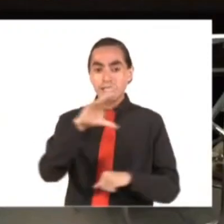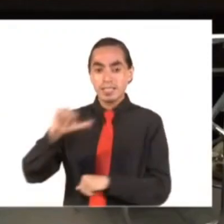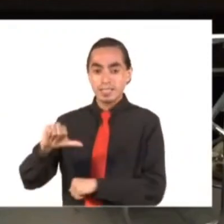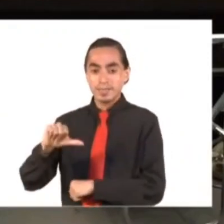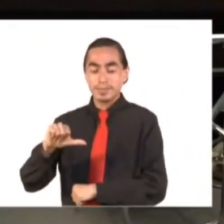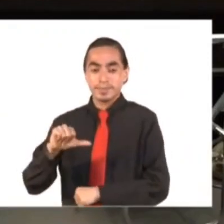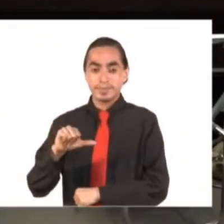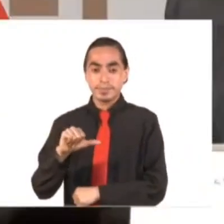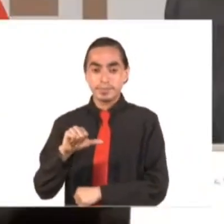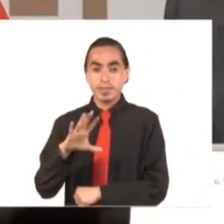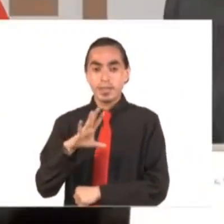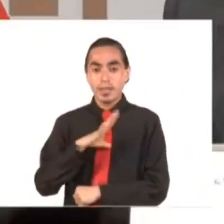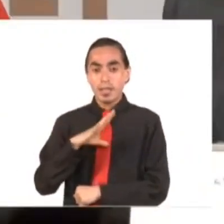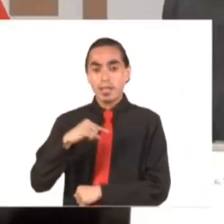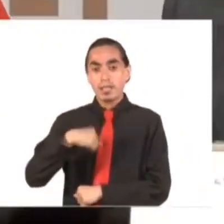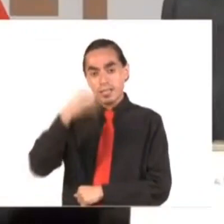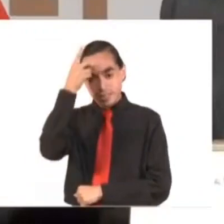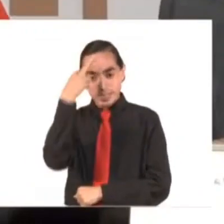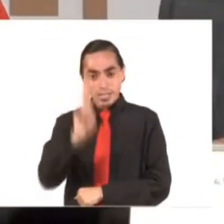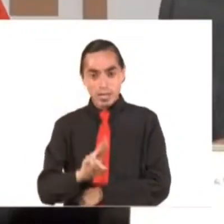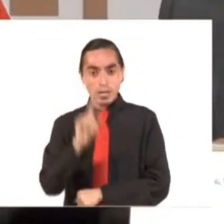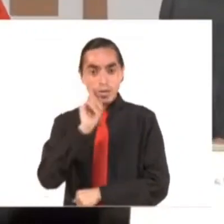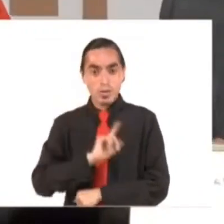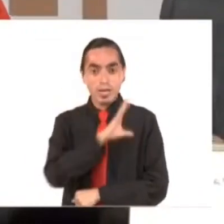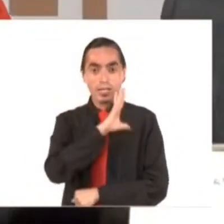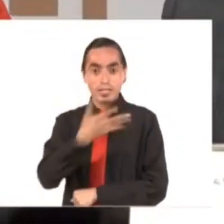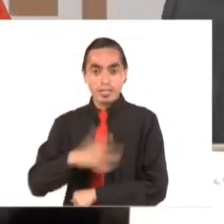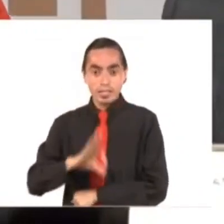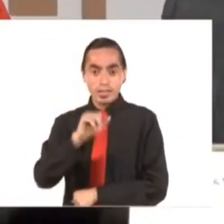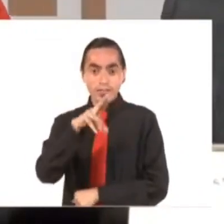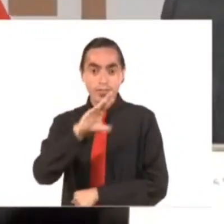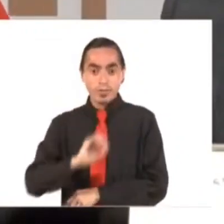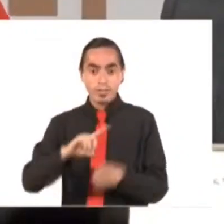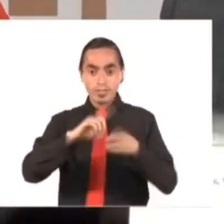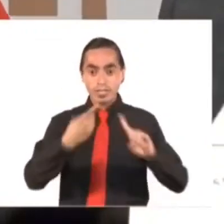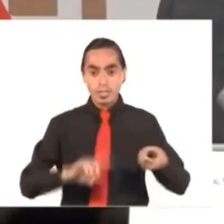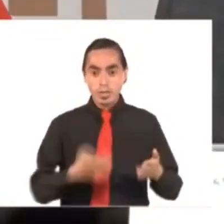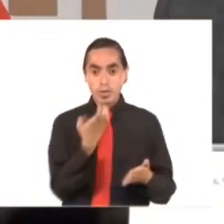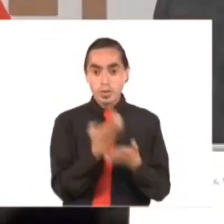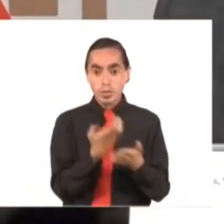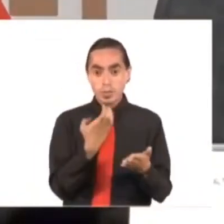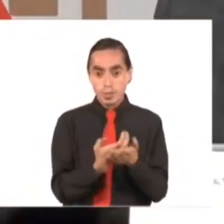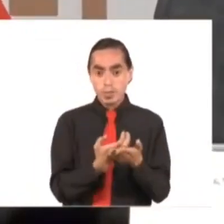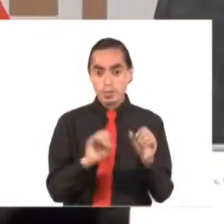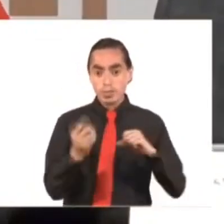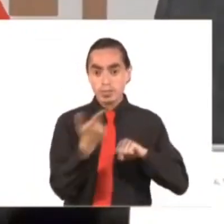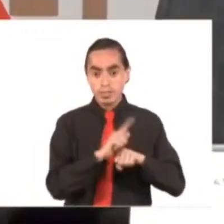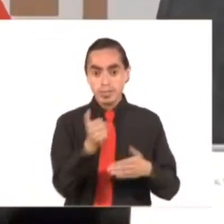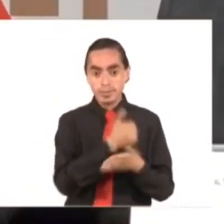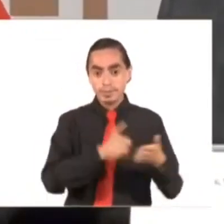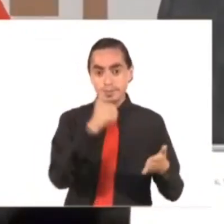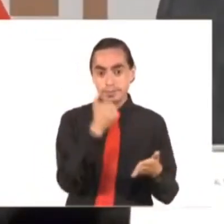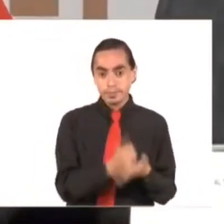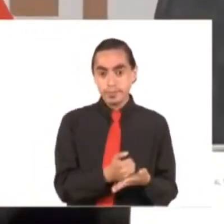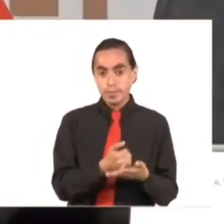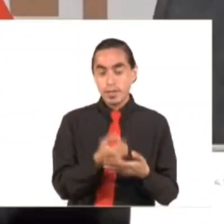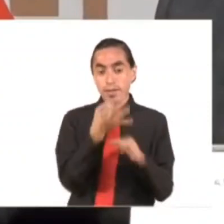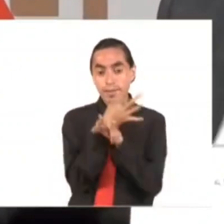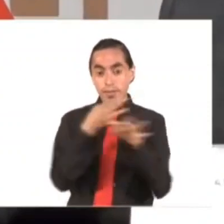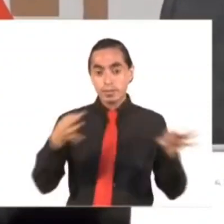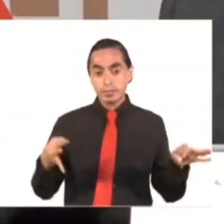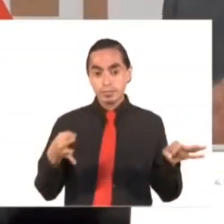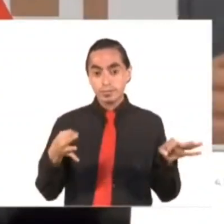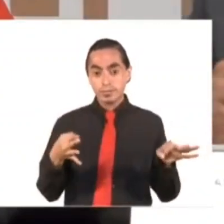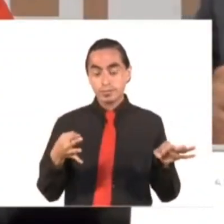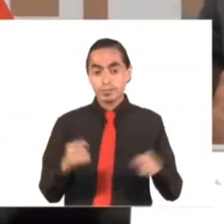la Voz, en mi calidad de Directora General del Fondo para el Desarrollo Económico y Social de la Ciudad, por lo que informo a esta Asamblea lo siguiente.